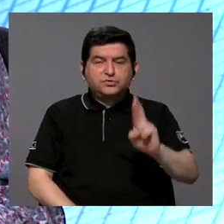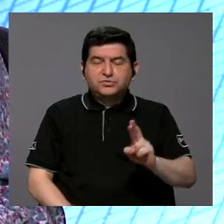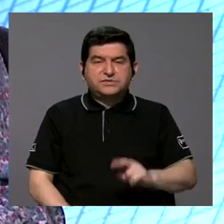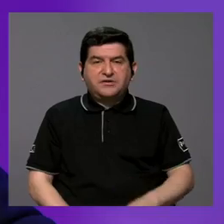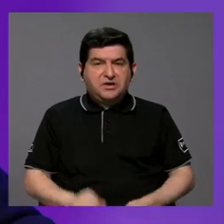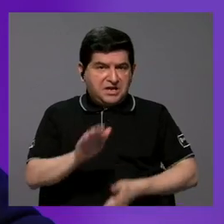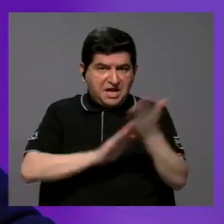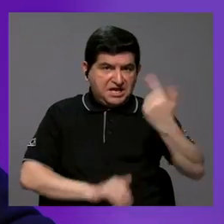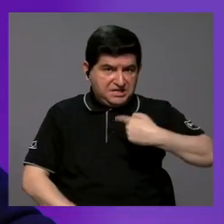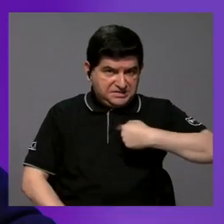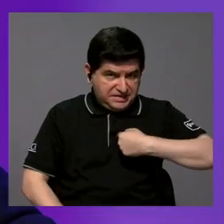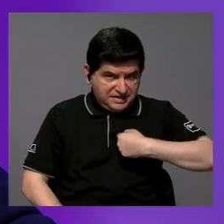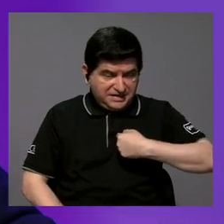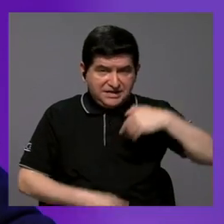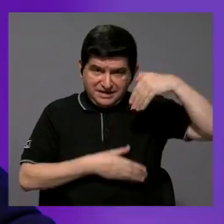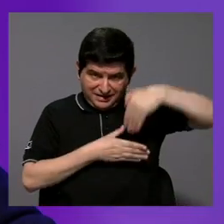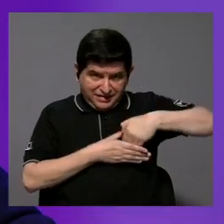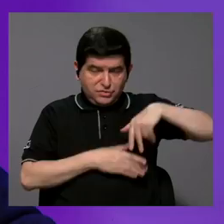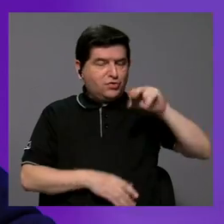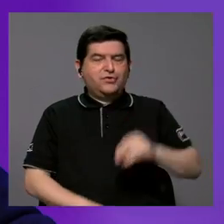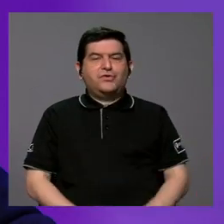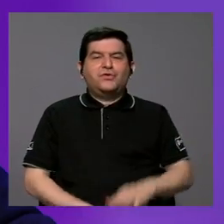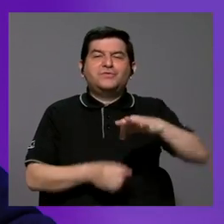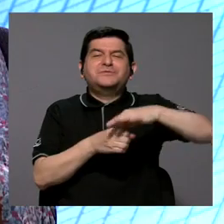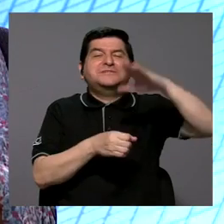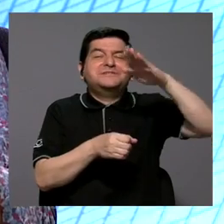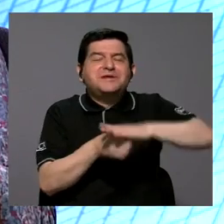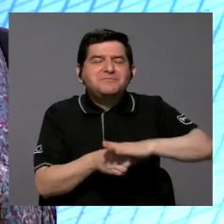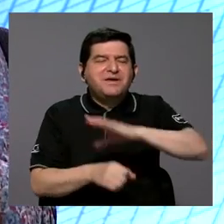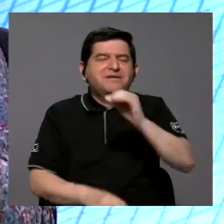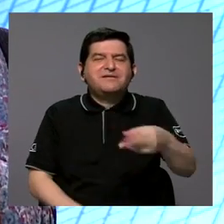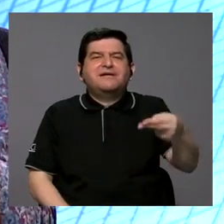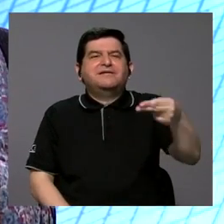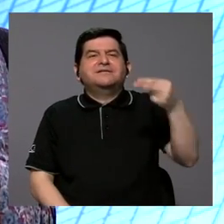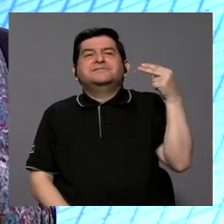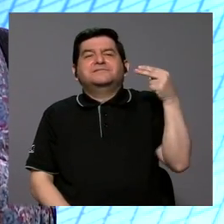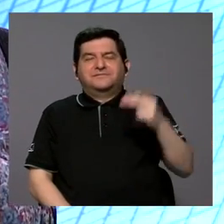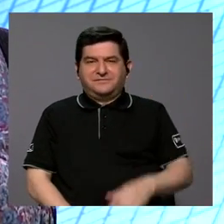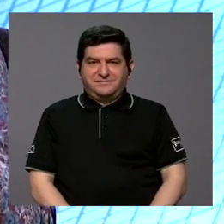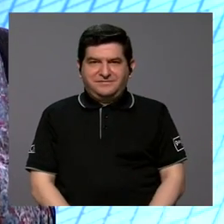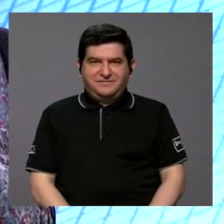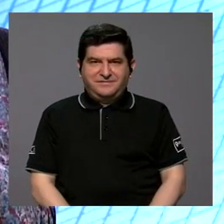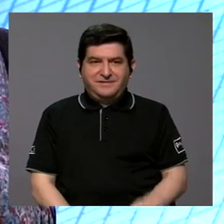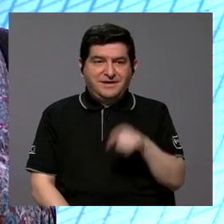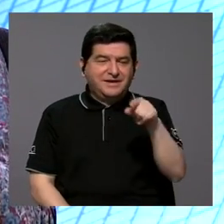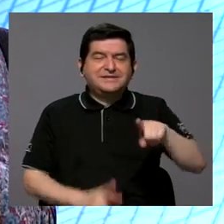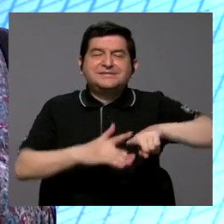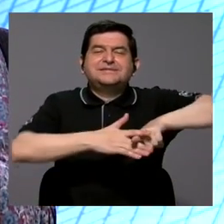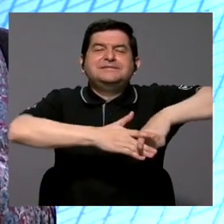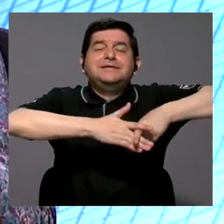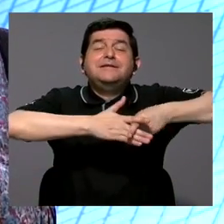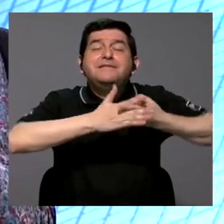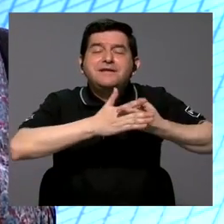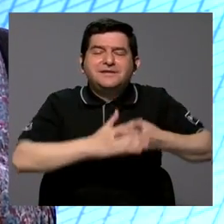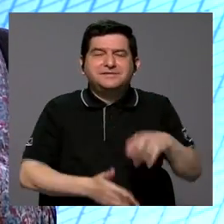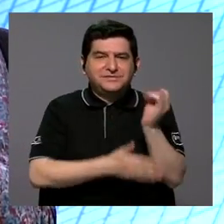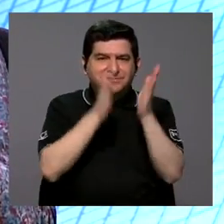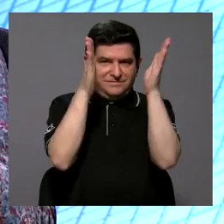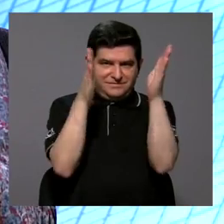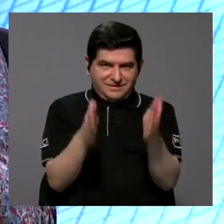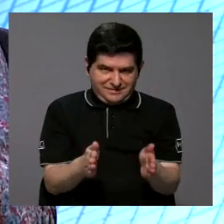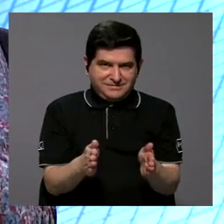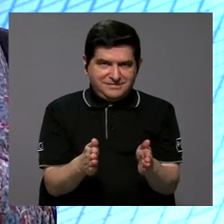de mí. Esa semilla, ese pasado, ese principio de un artista,